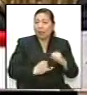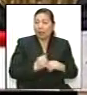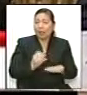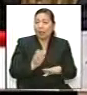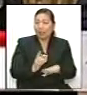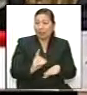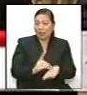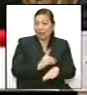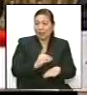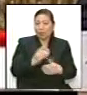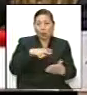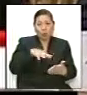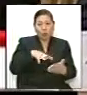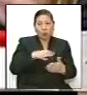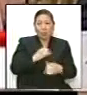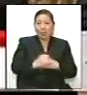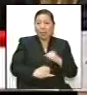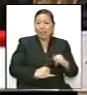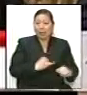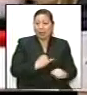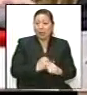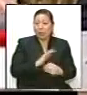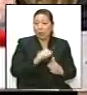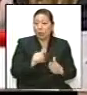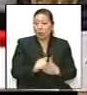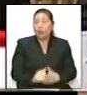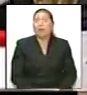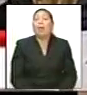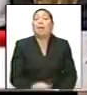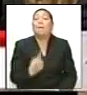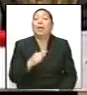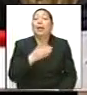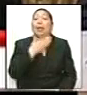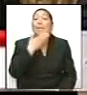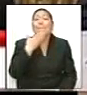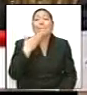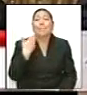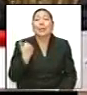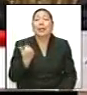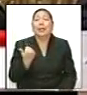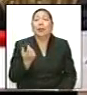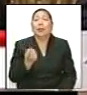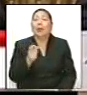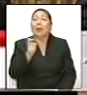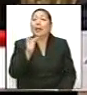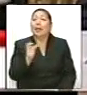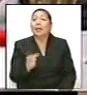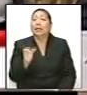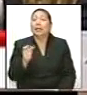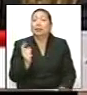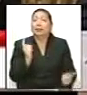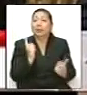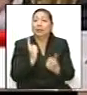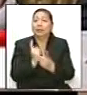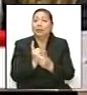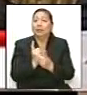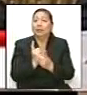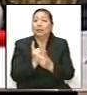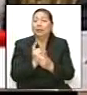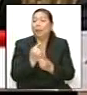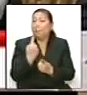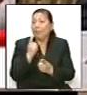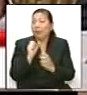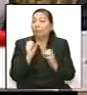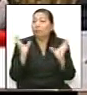Desarrollo un estudio que ha hecho internacionalmente en todo su ámbito para mejorar la atención a los ciudadanos, para acercarnos a la ventanilla única,